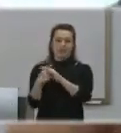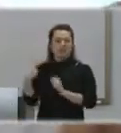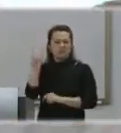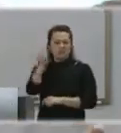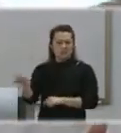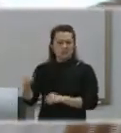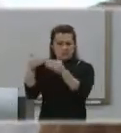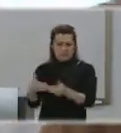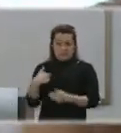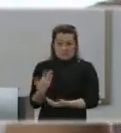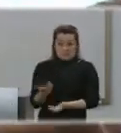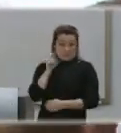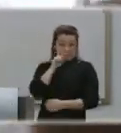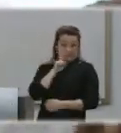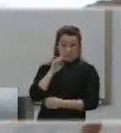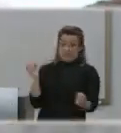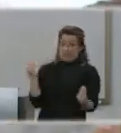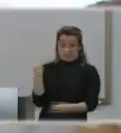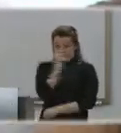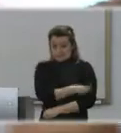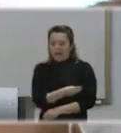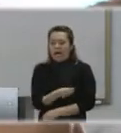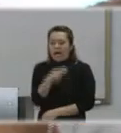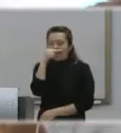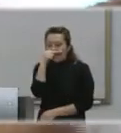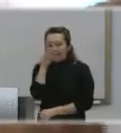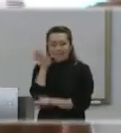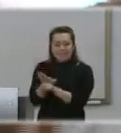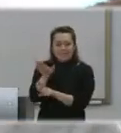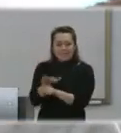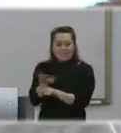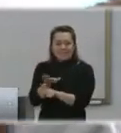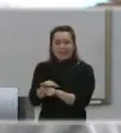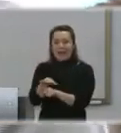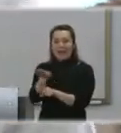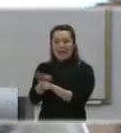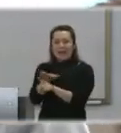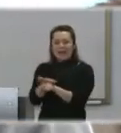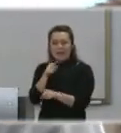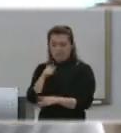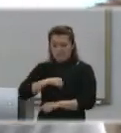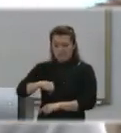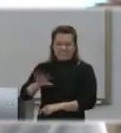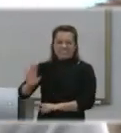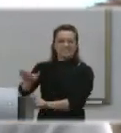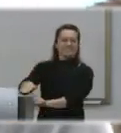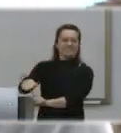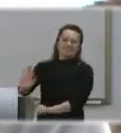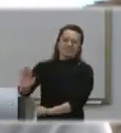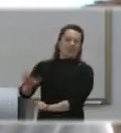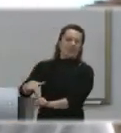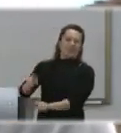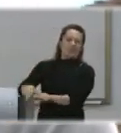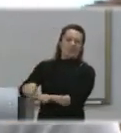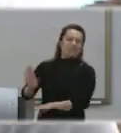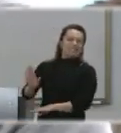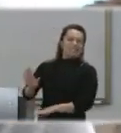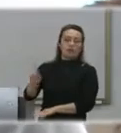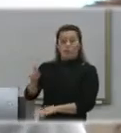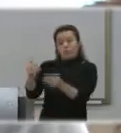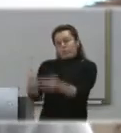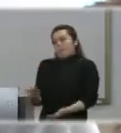considera asexuadas y se les infantiliza. Entonces, en esa medida se les niegan sus derechos y creen que una persona con discapacidad, por